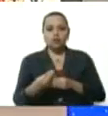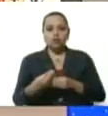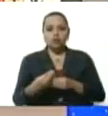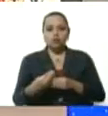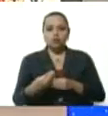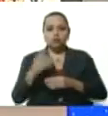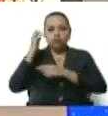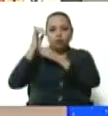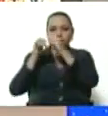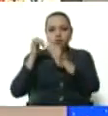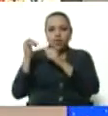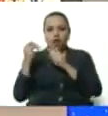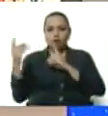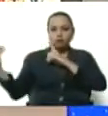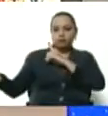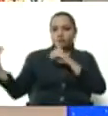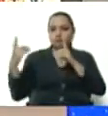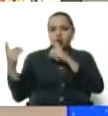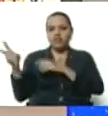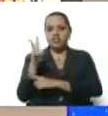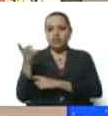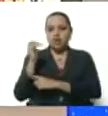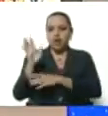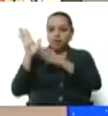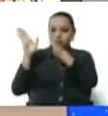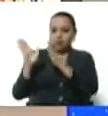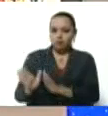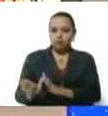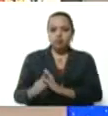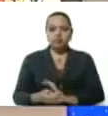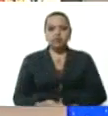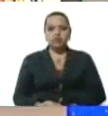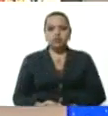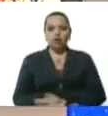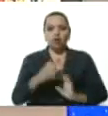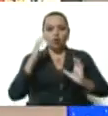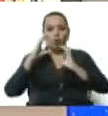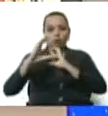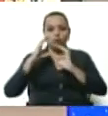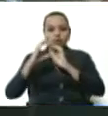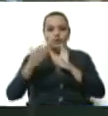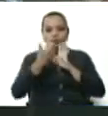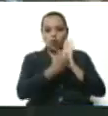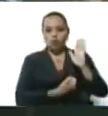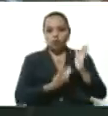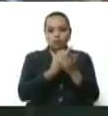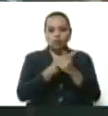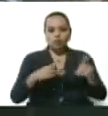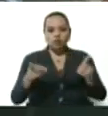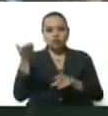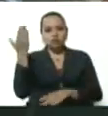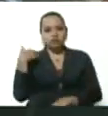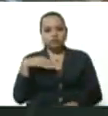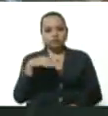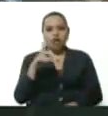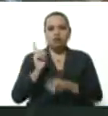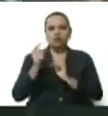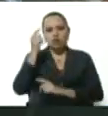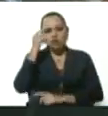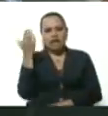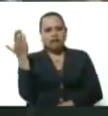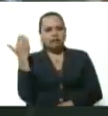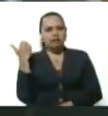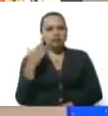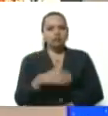Ya Venezuela también había fijado posición a través de un comunicado público recientemente, hace apenas unos días,